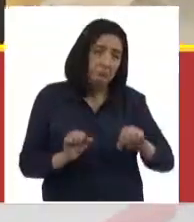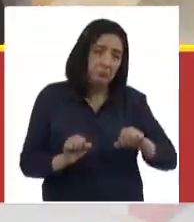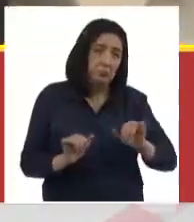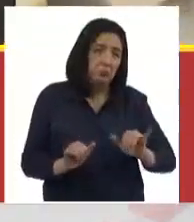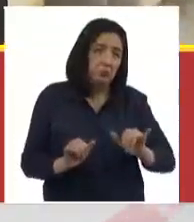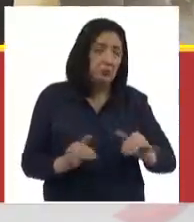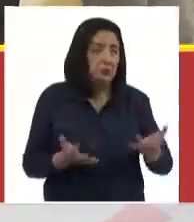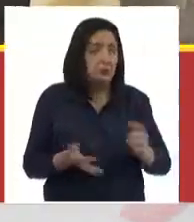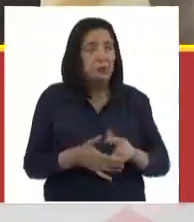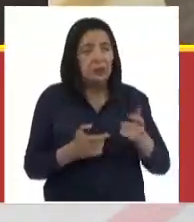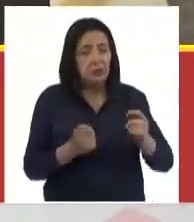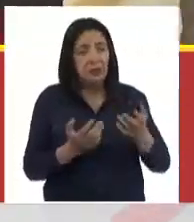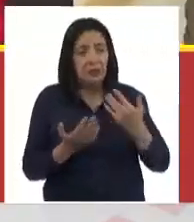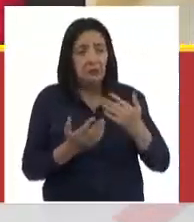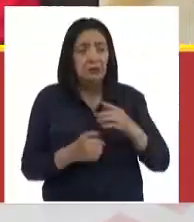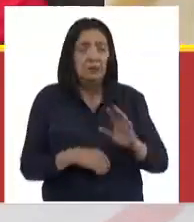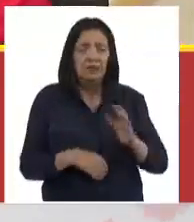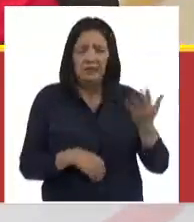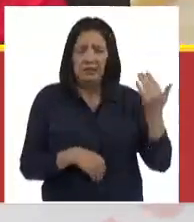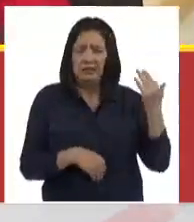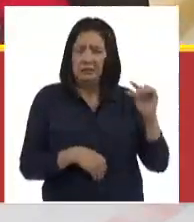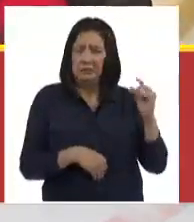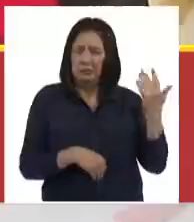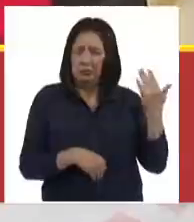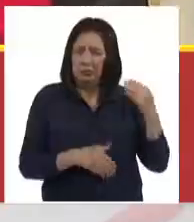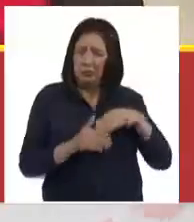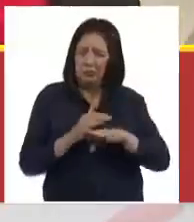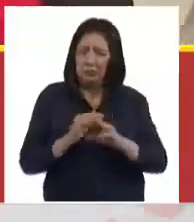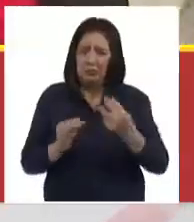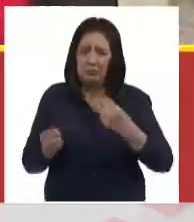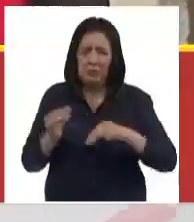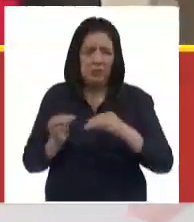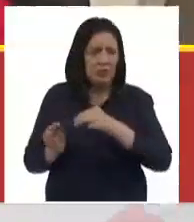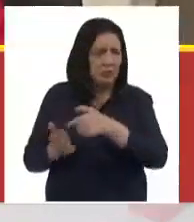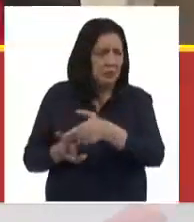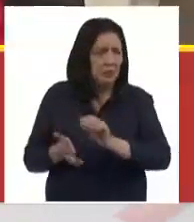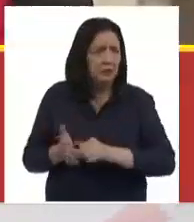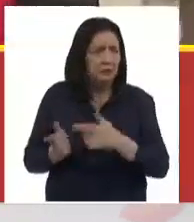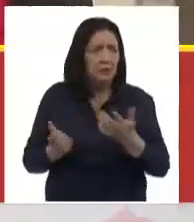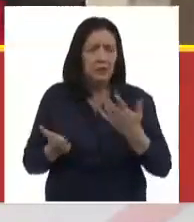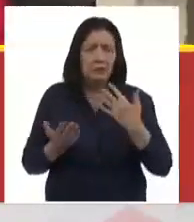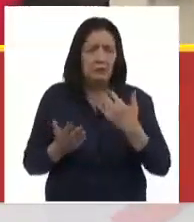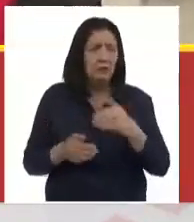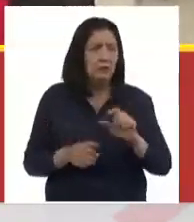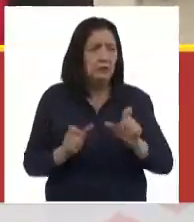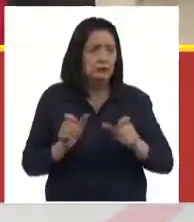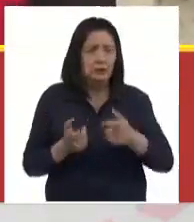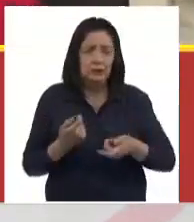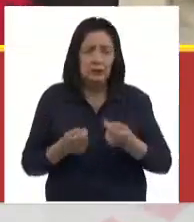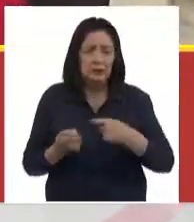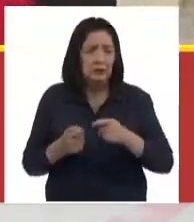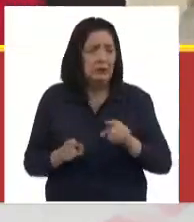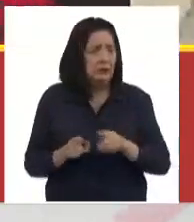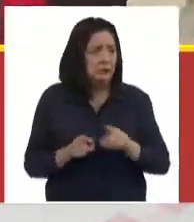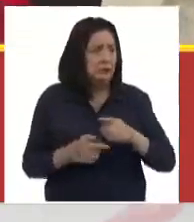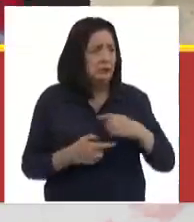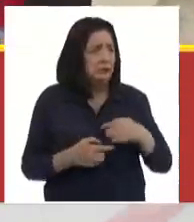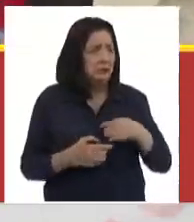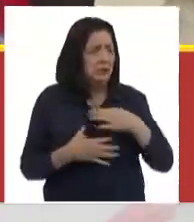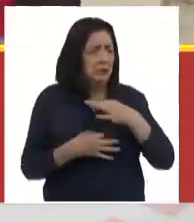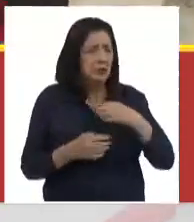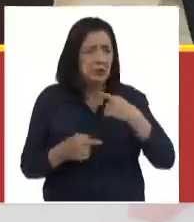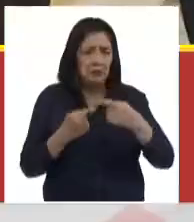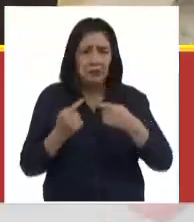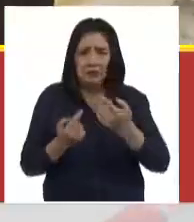acá para intentar conversar con él. Hace un momento entró al mercado de mayoristas para conversar con los vendedores y también dio interesantes